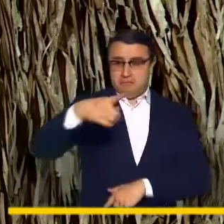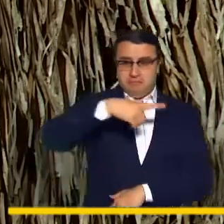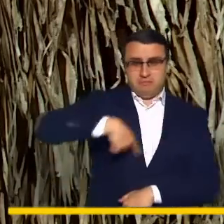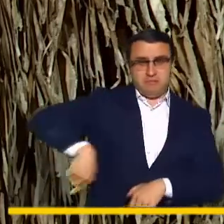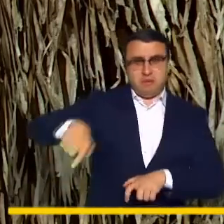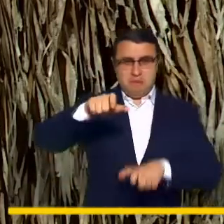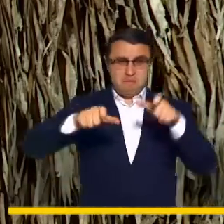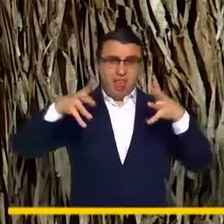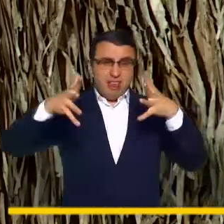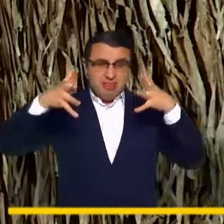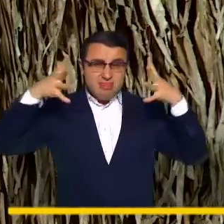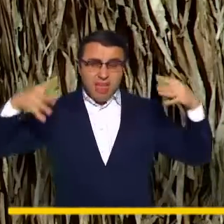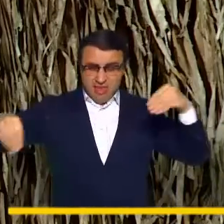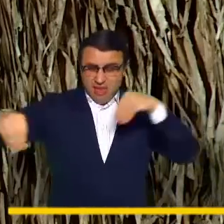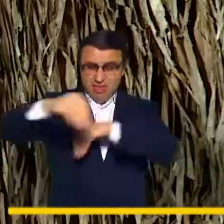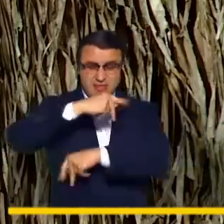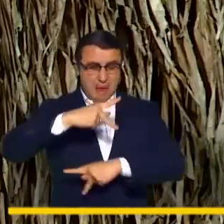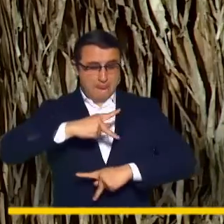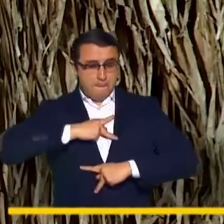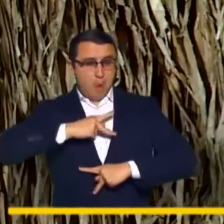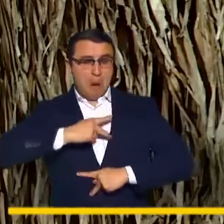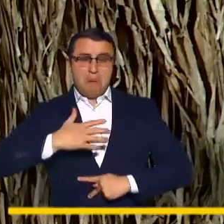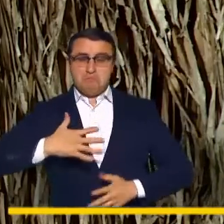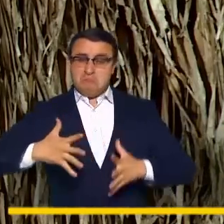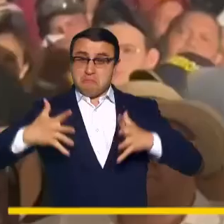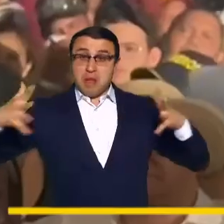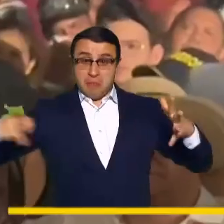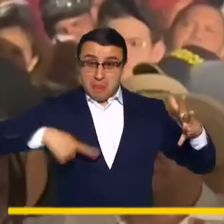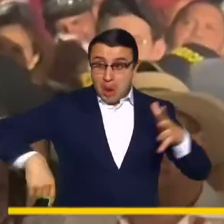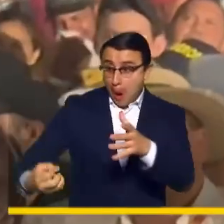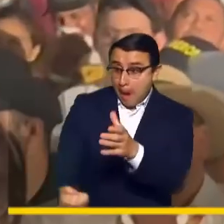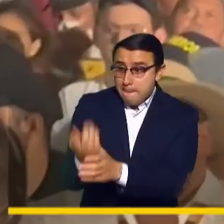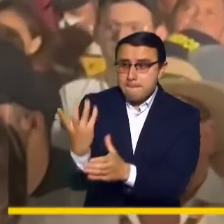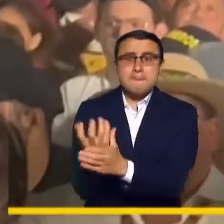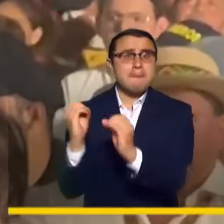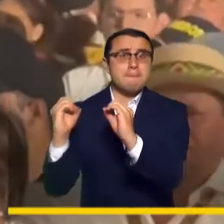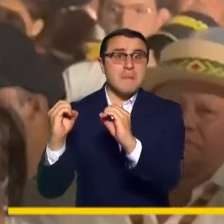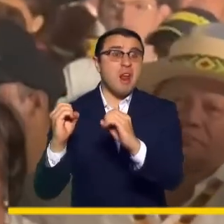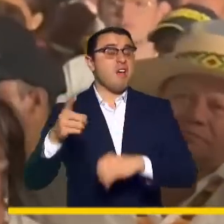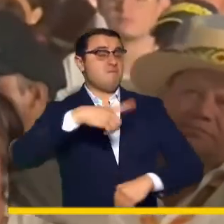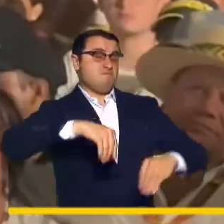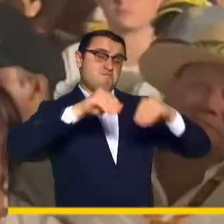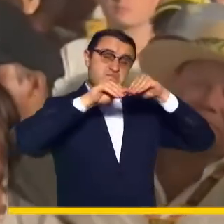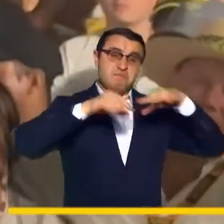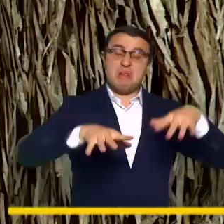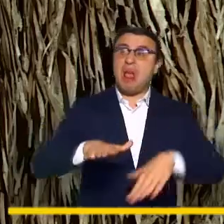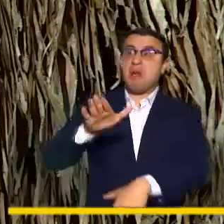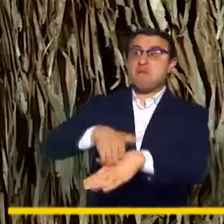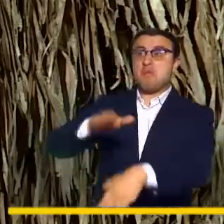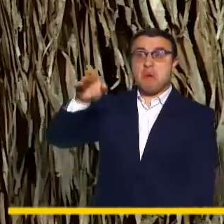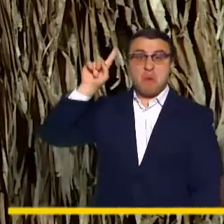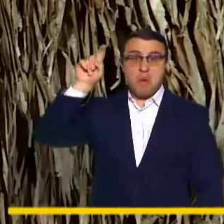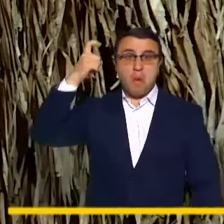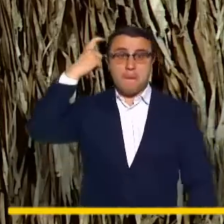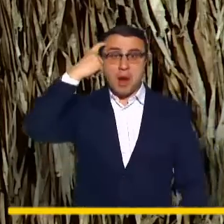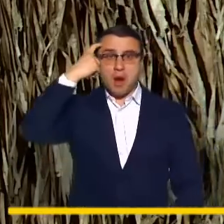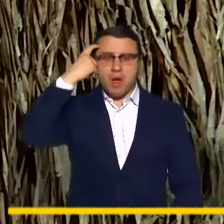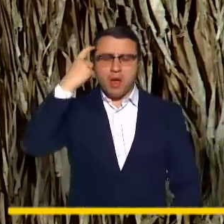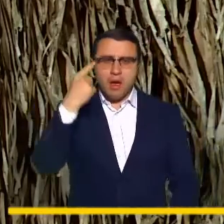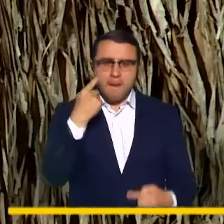de los grandes poseedores de tierra improductiva acusándonos, miren lo que pasó